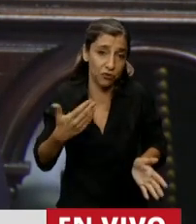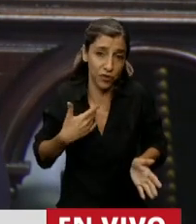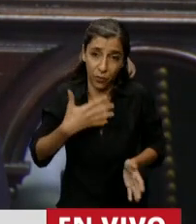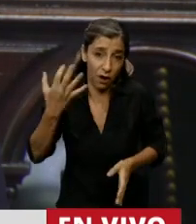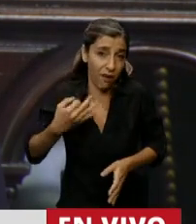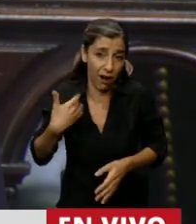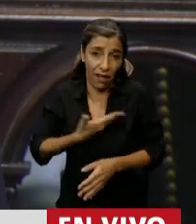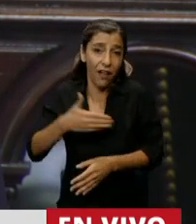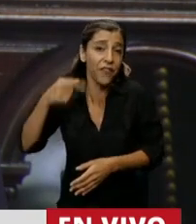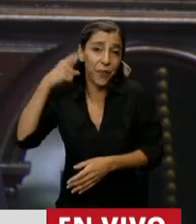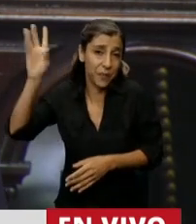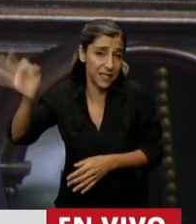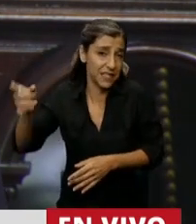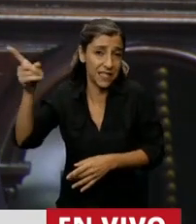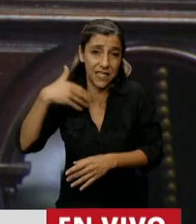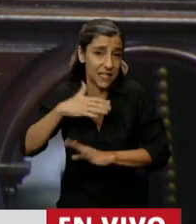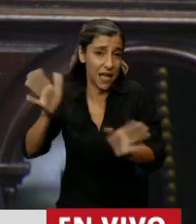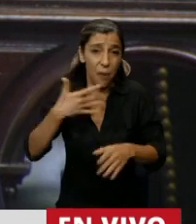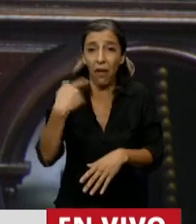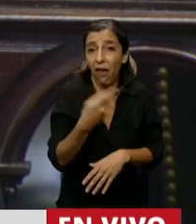cumplir nada.